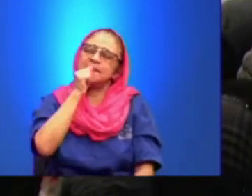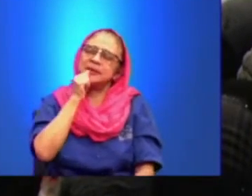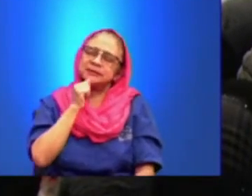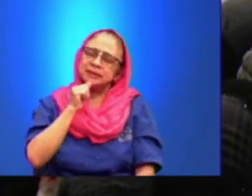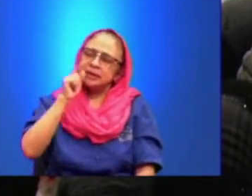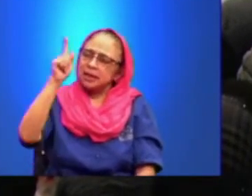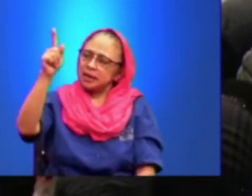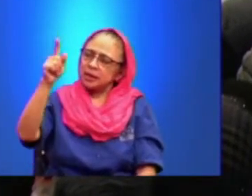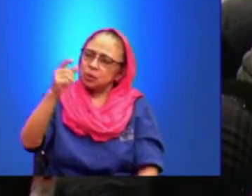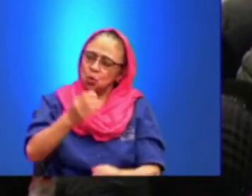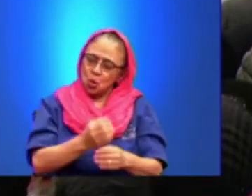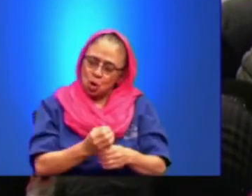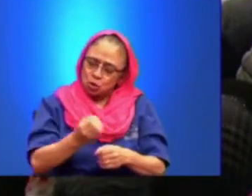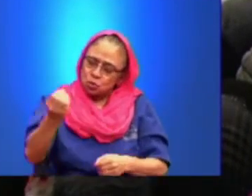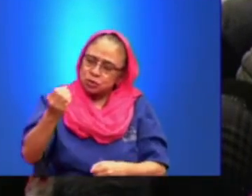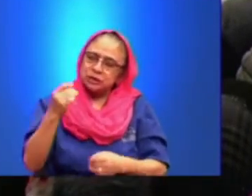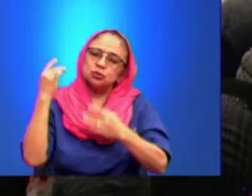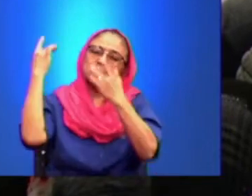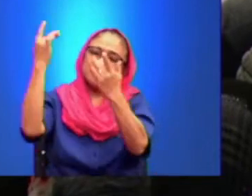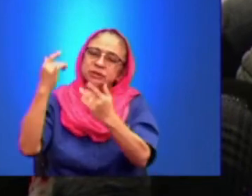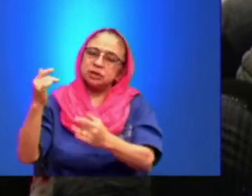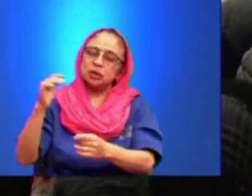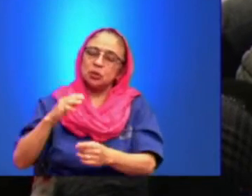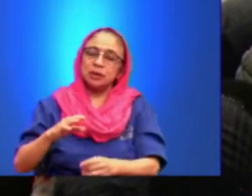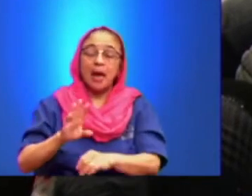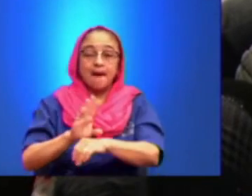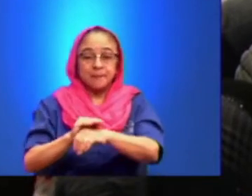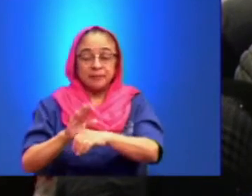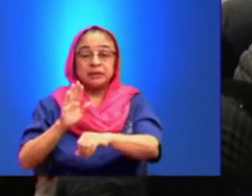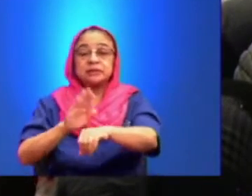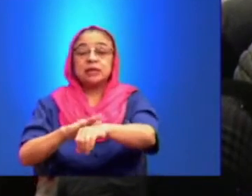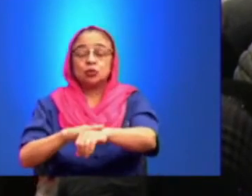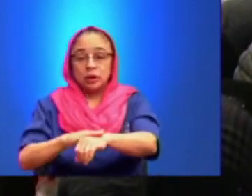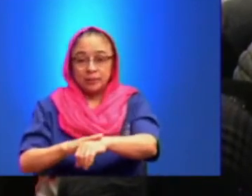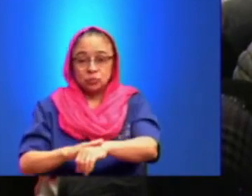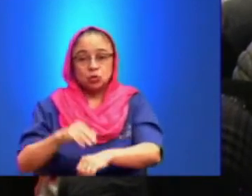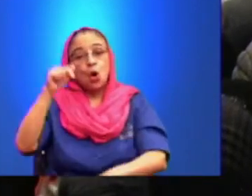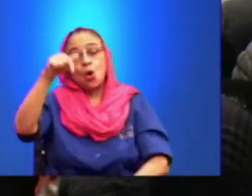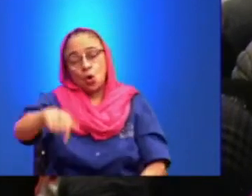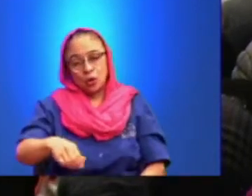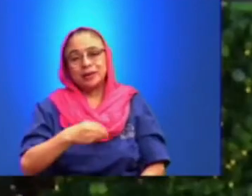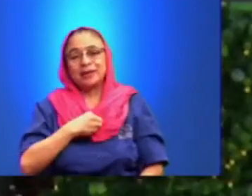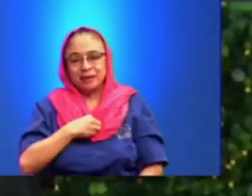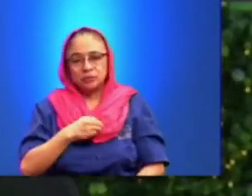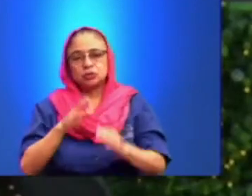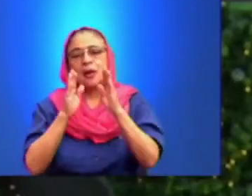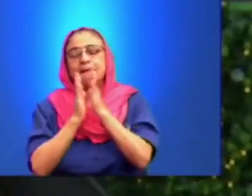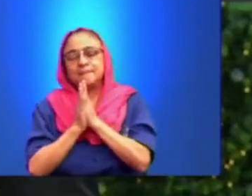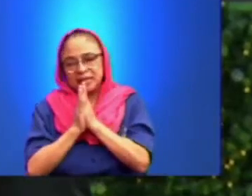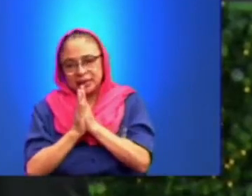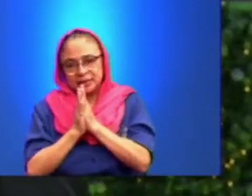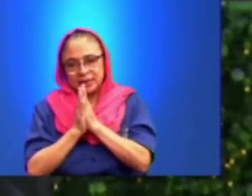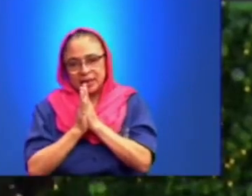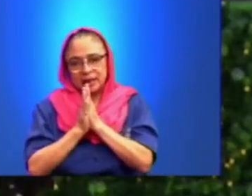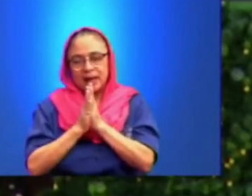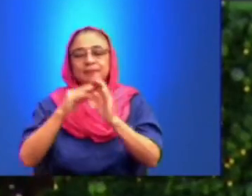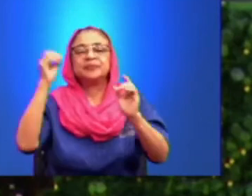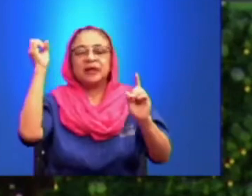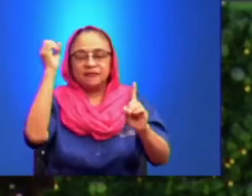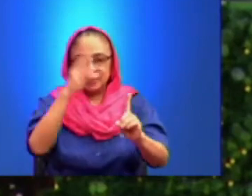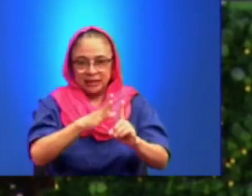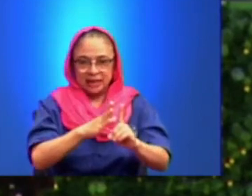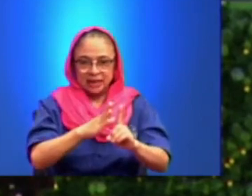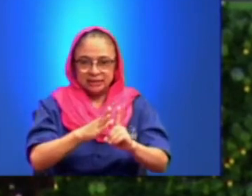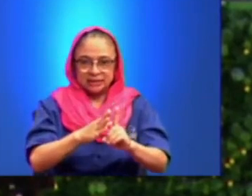misericordia constantemente hoy señor yo te quiero pedir aunque bendigas estos alimentos